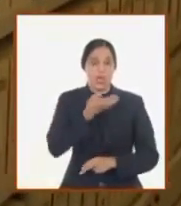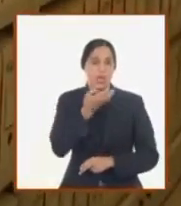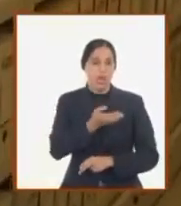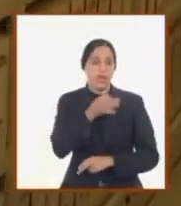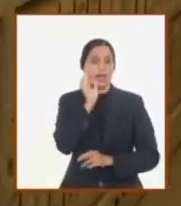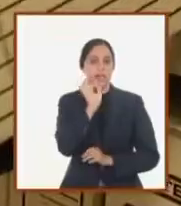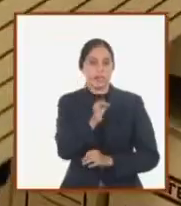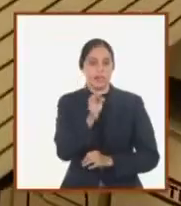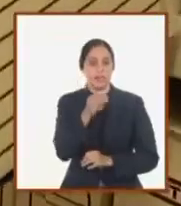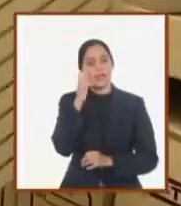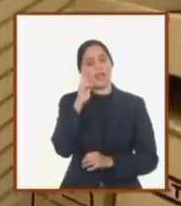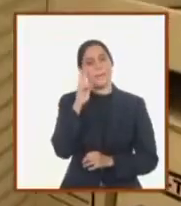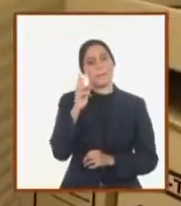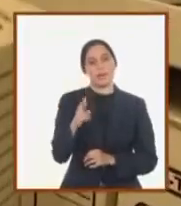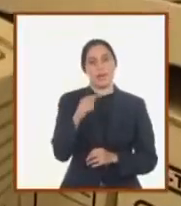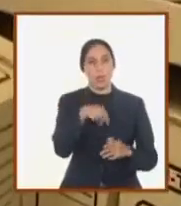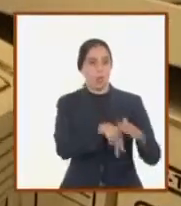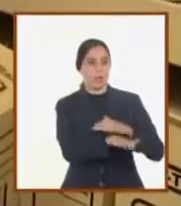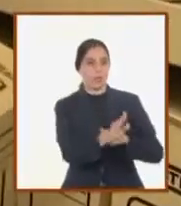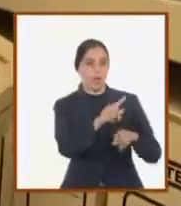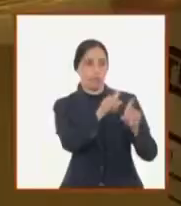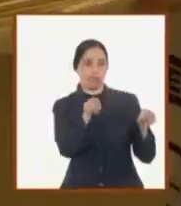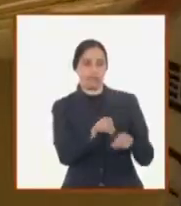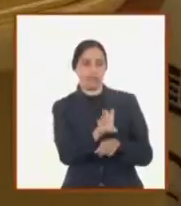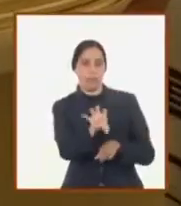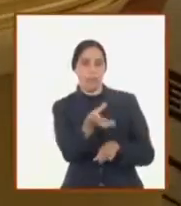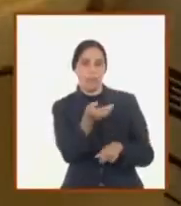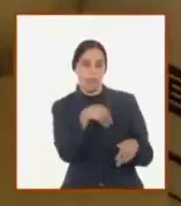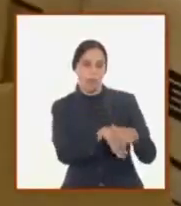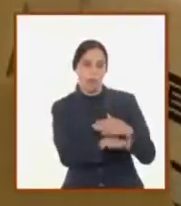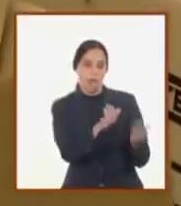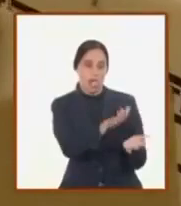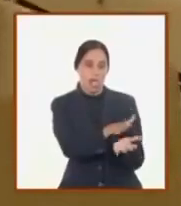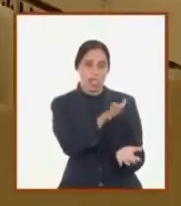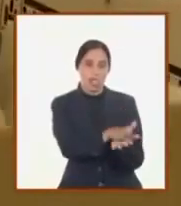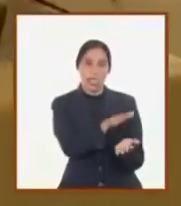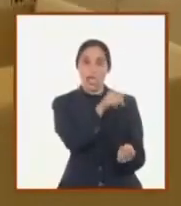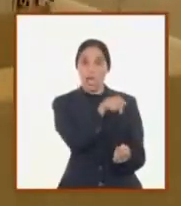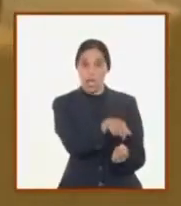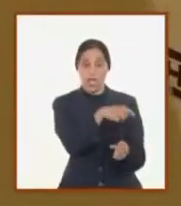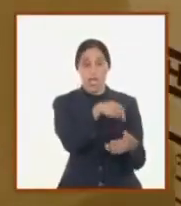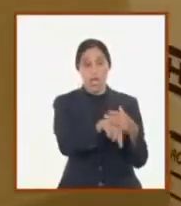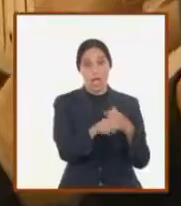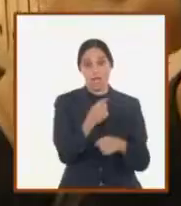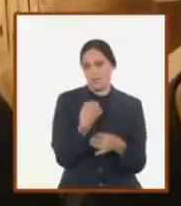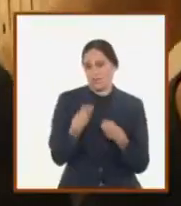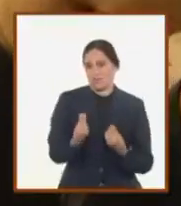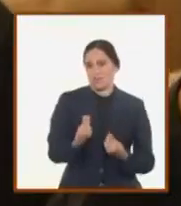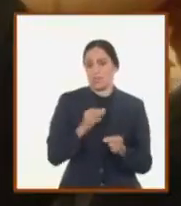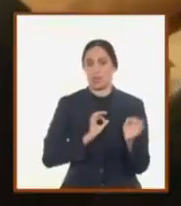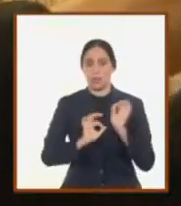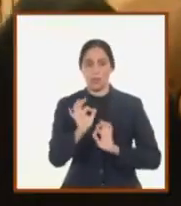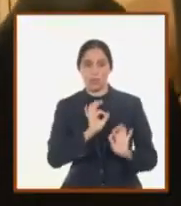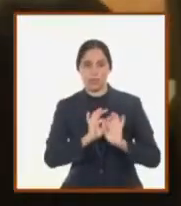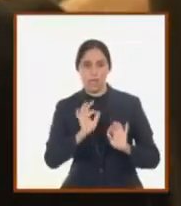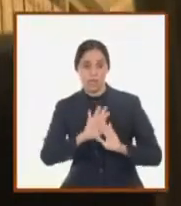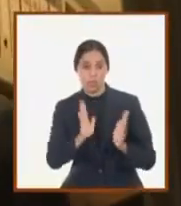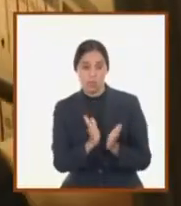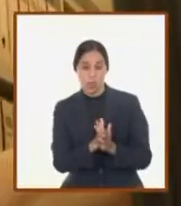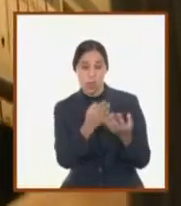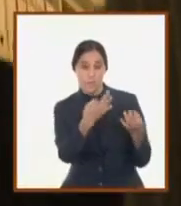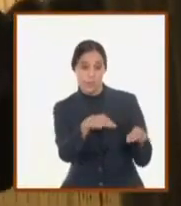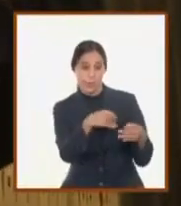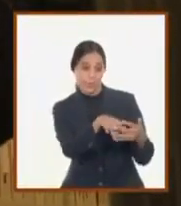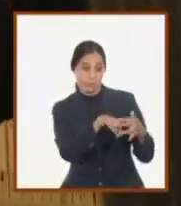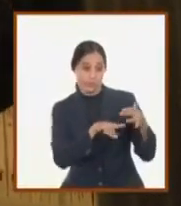decía nuestro director a la bóveda iba a la bóveda del banco para que se conservara allí entonces cómo se cuidan todos estos fondos